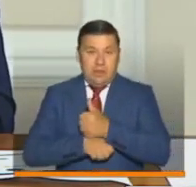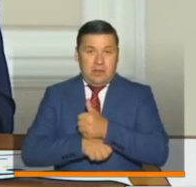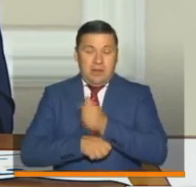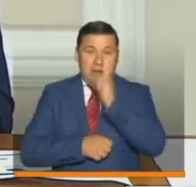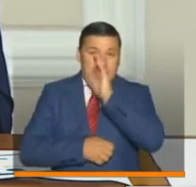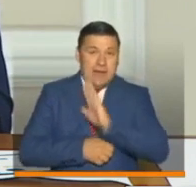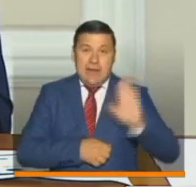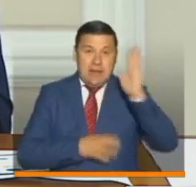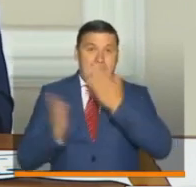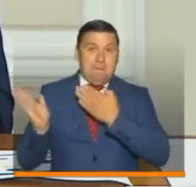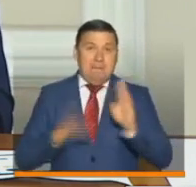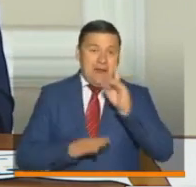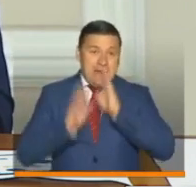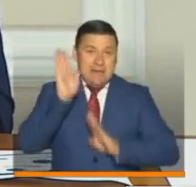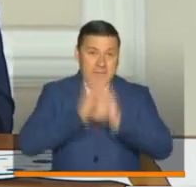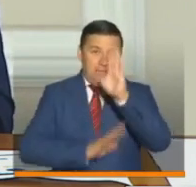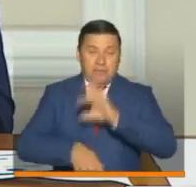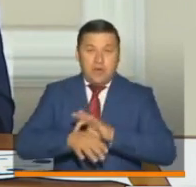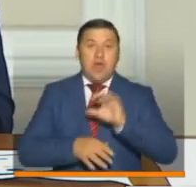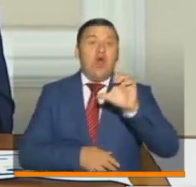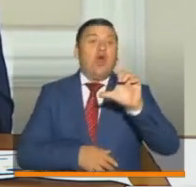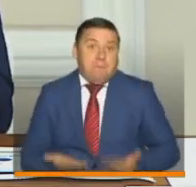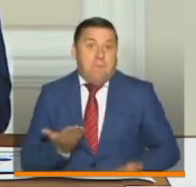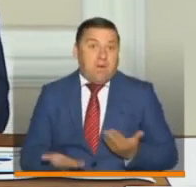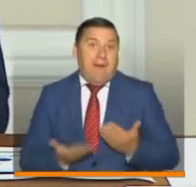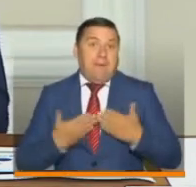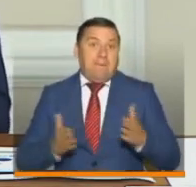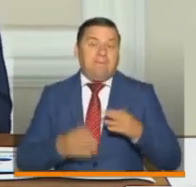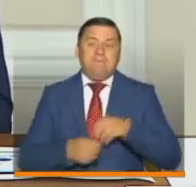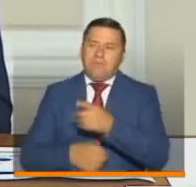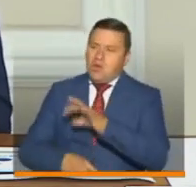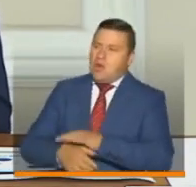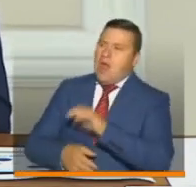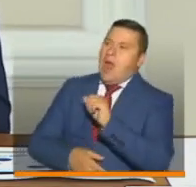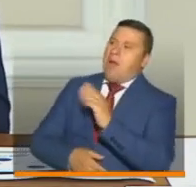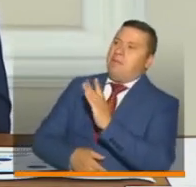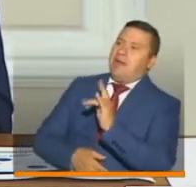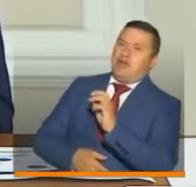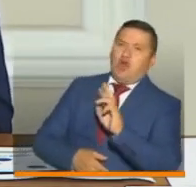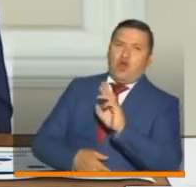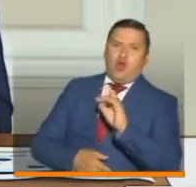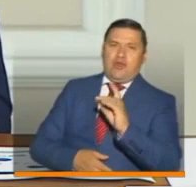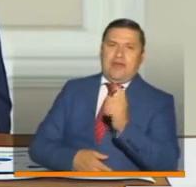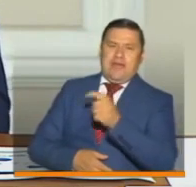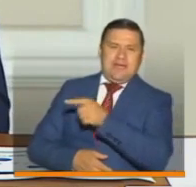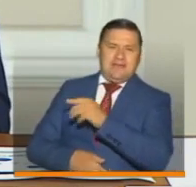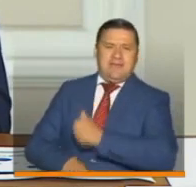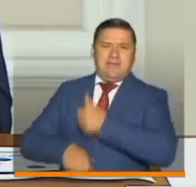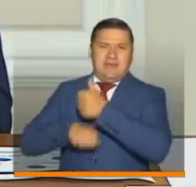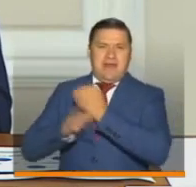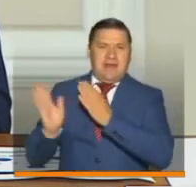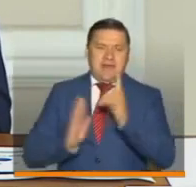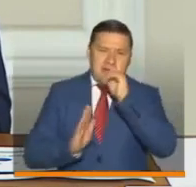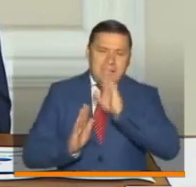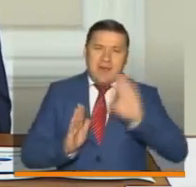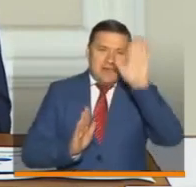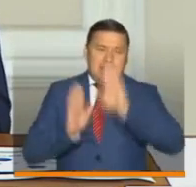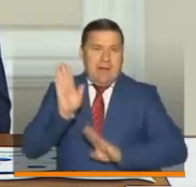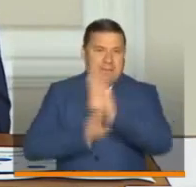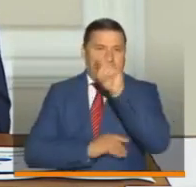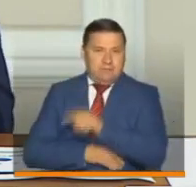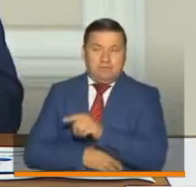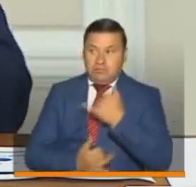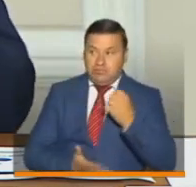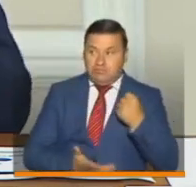Departamento Nacional de Planeación, al doctor Luis Alberto Rodríguez. Y doctor Luis Alberto Rodríguez, nuestro director nacional de planeación, también este ha